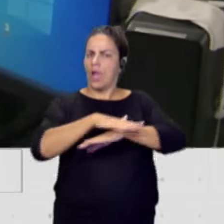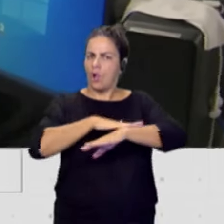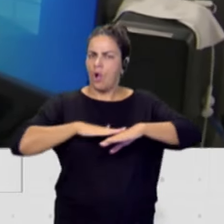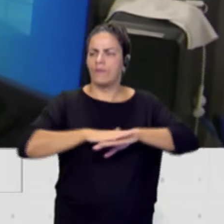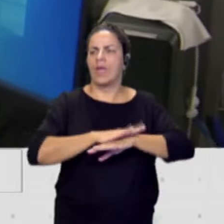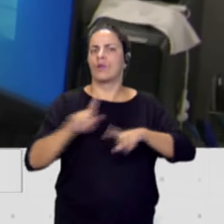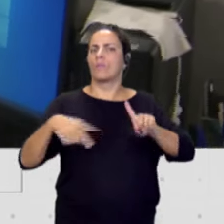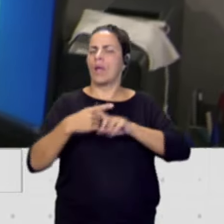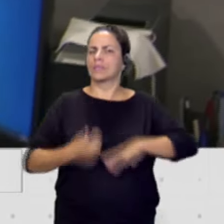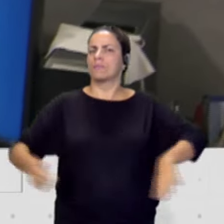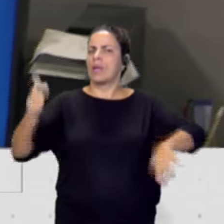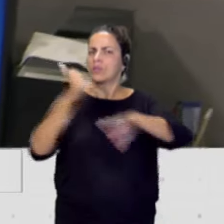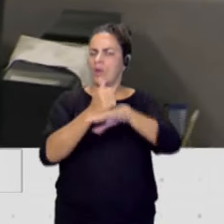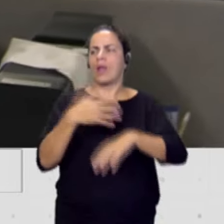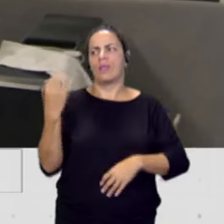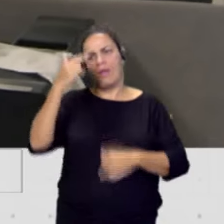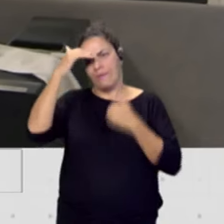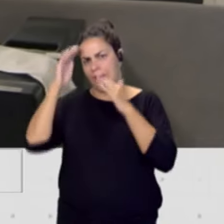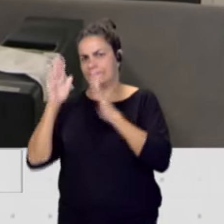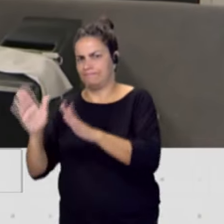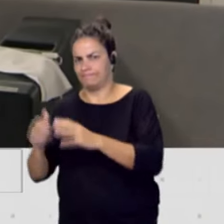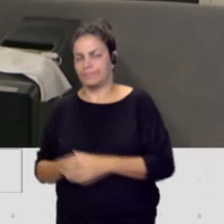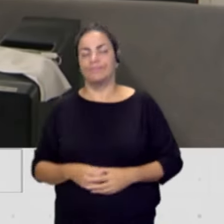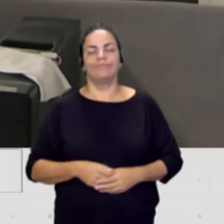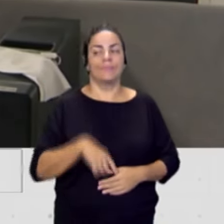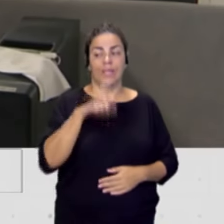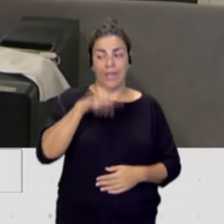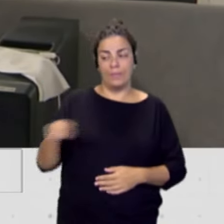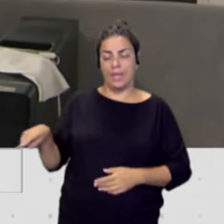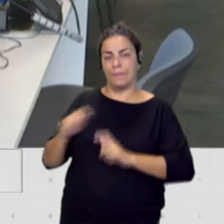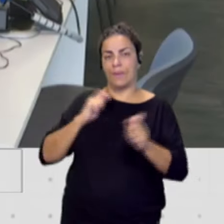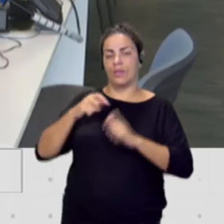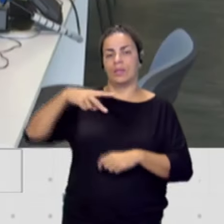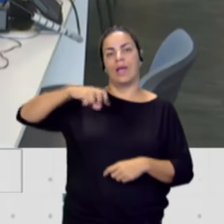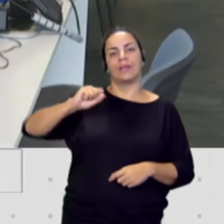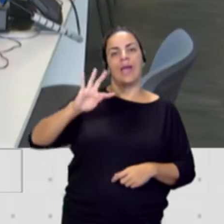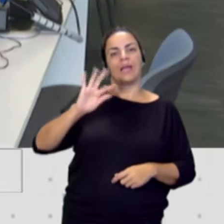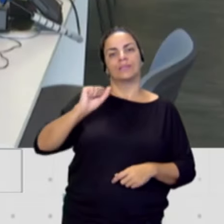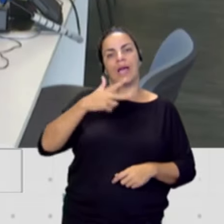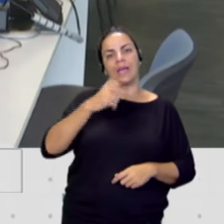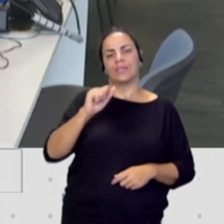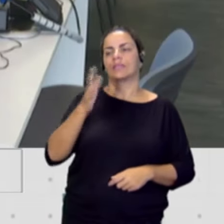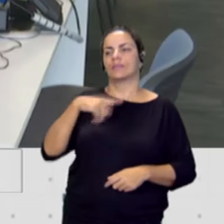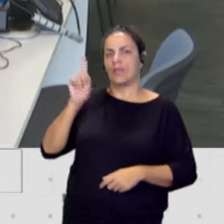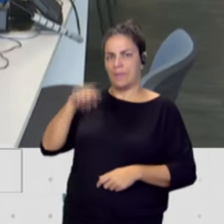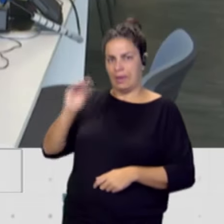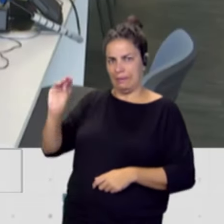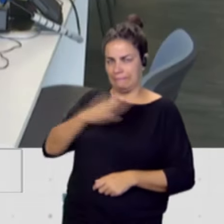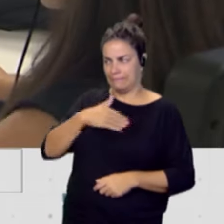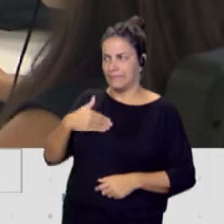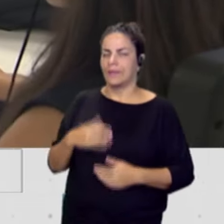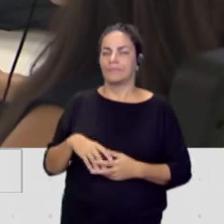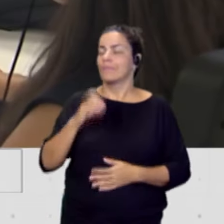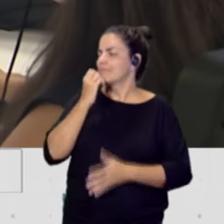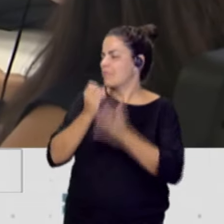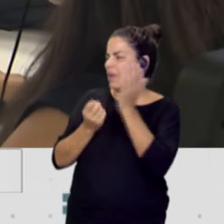las patronales. Sí, también está con nosotros la periodista Natacha Llarena. Adelante, Natacha. Señora Cosano, muy buenos días. A mí me gustaría